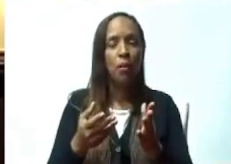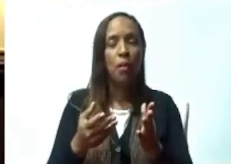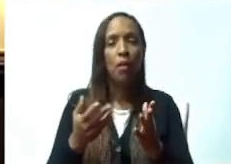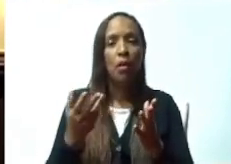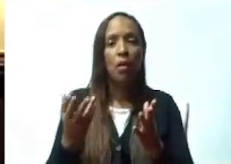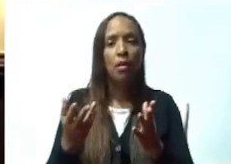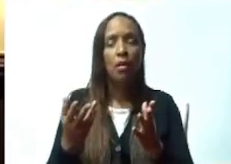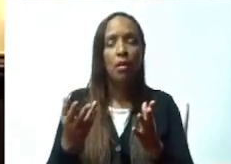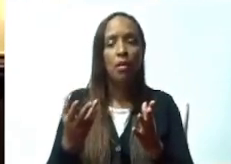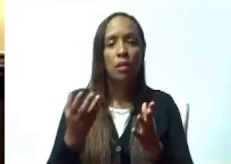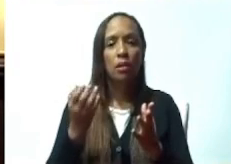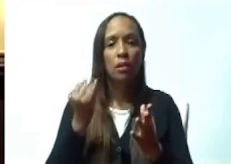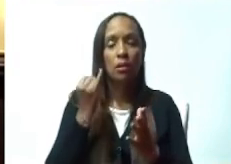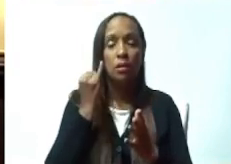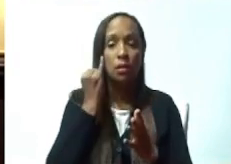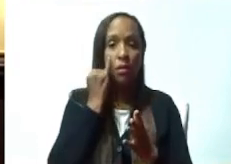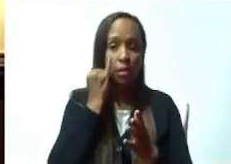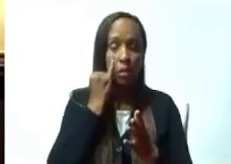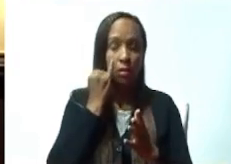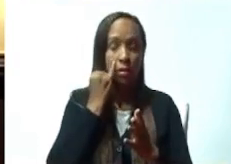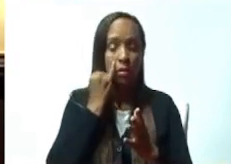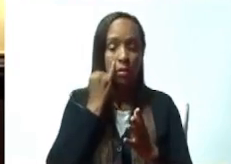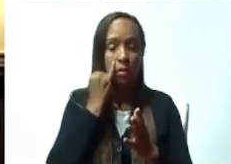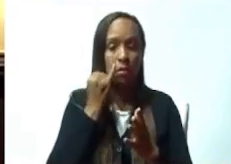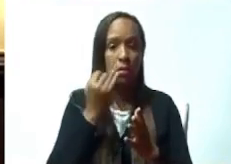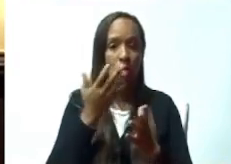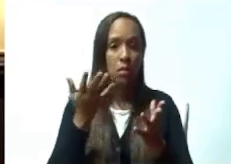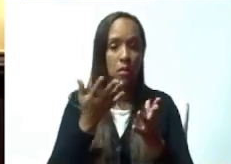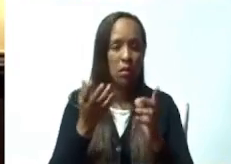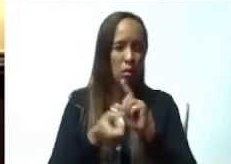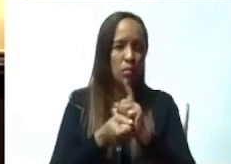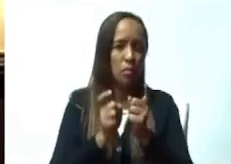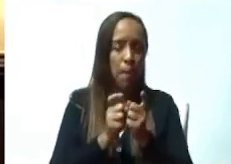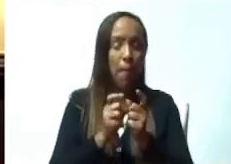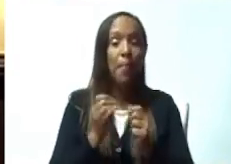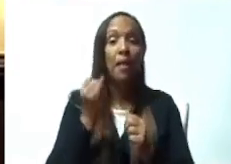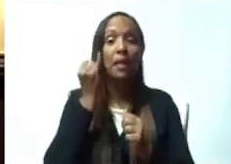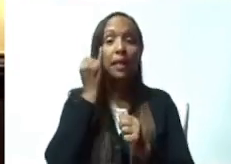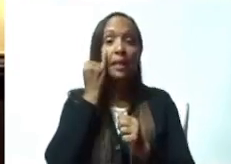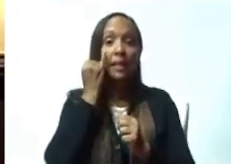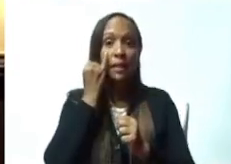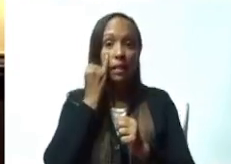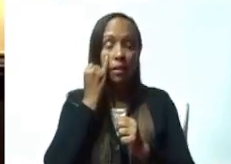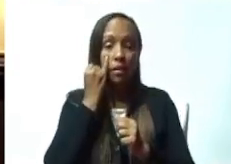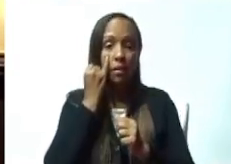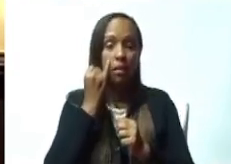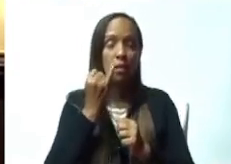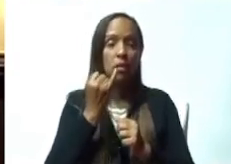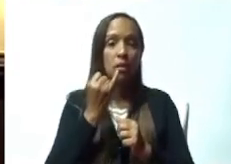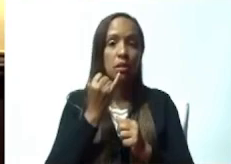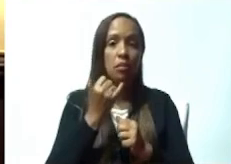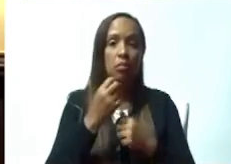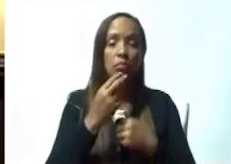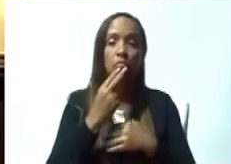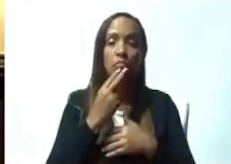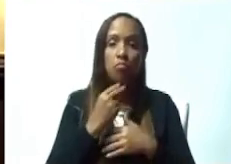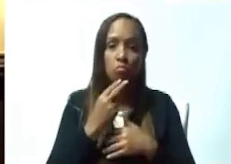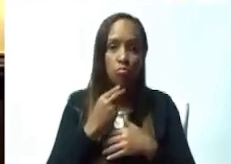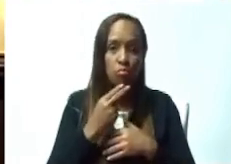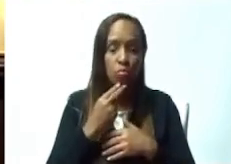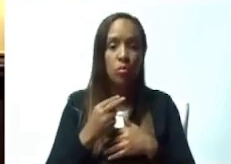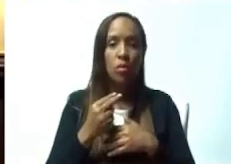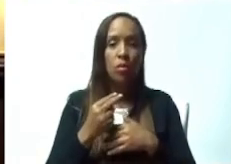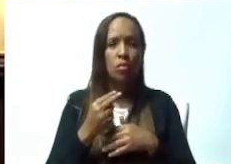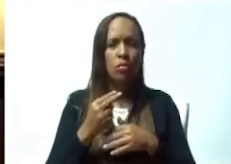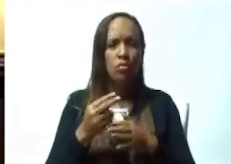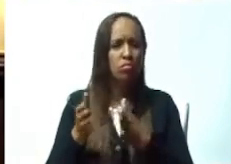azúcar, estará sujeto a los permisos y trámites por ante el Instituto Azucarero Dominicano